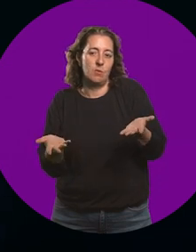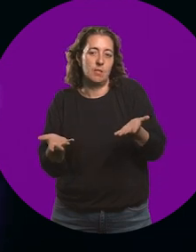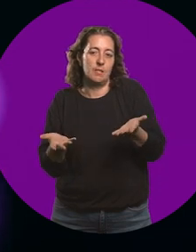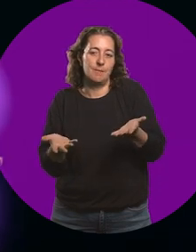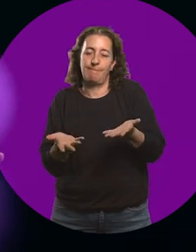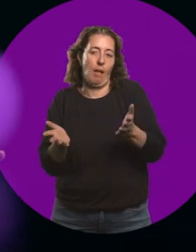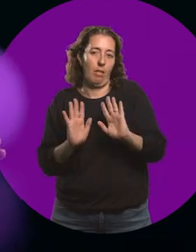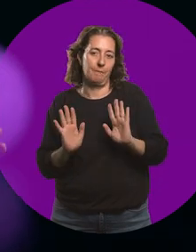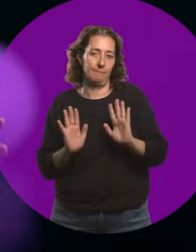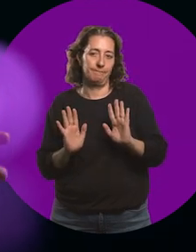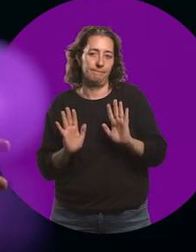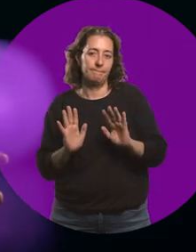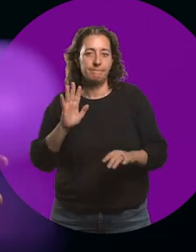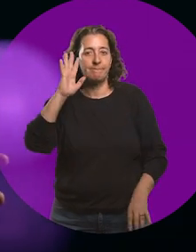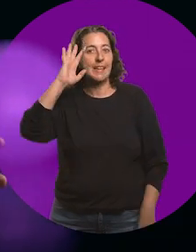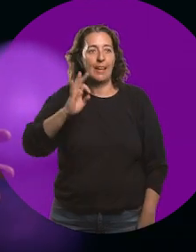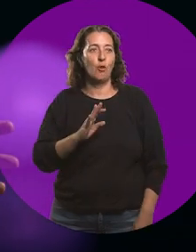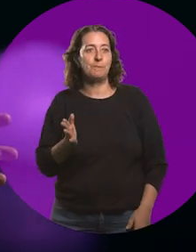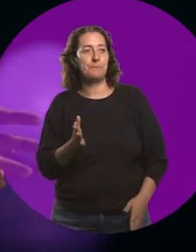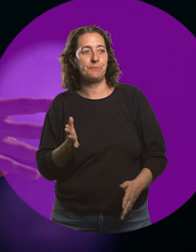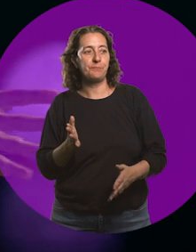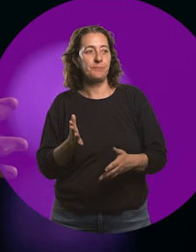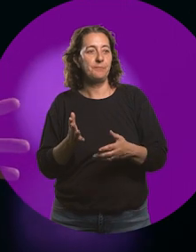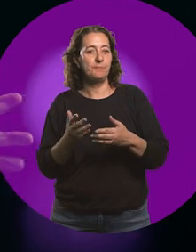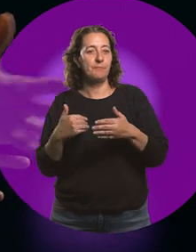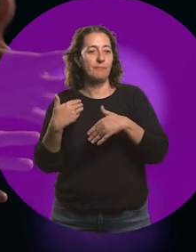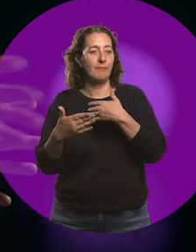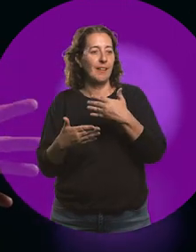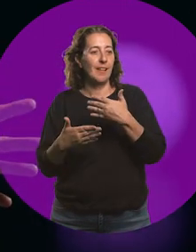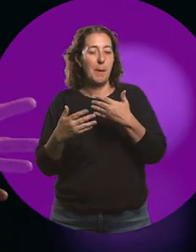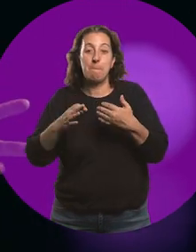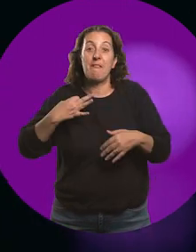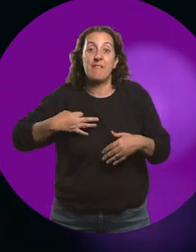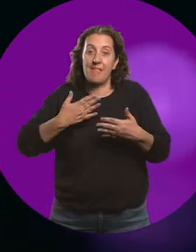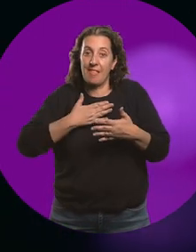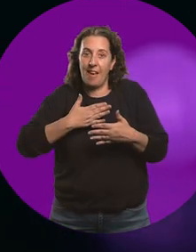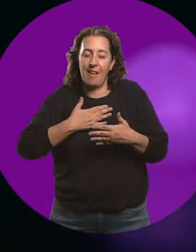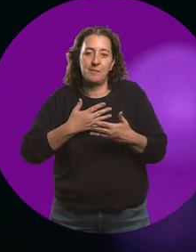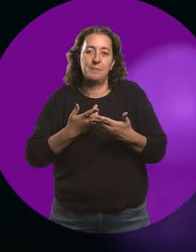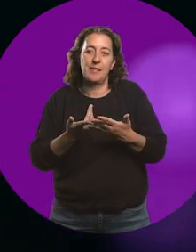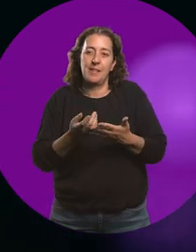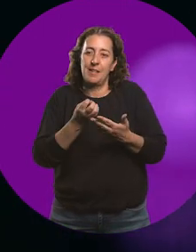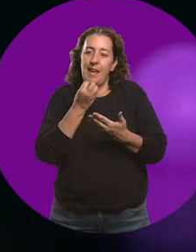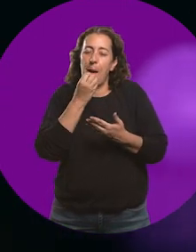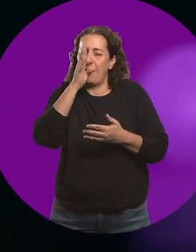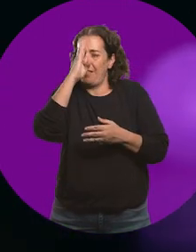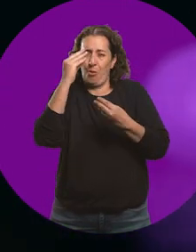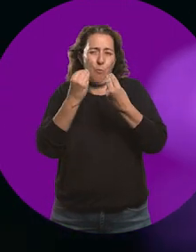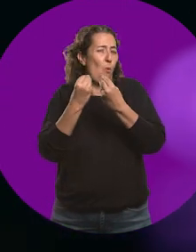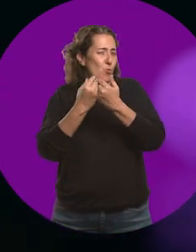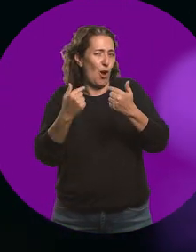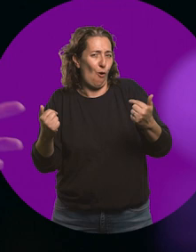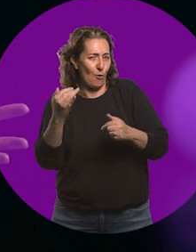Entonces, nada. Creo que, a ver, al correr a lo largo de mi vida me he enriquecido de un montón de otras cosas, ¿no? Pero